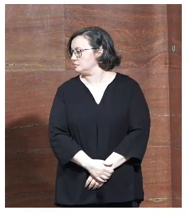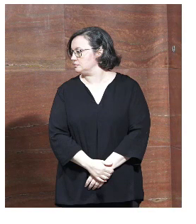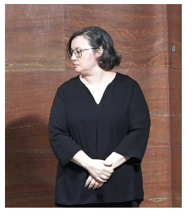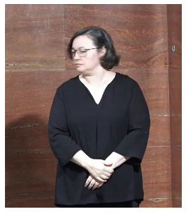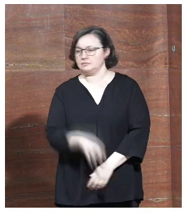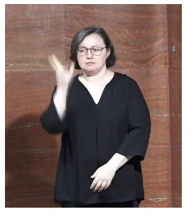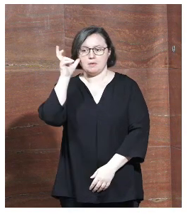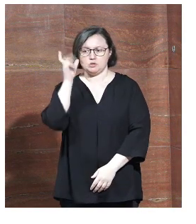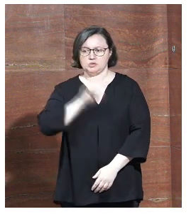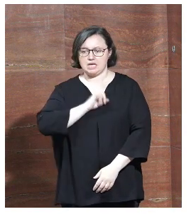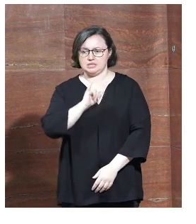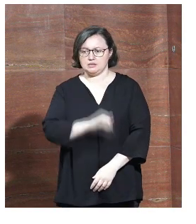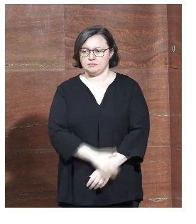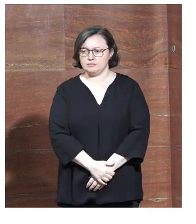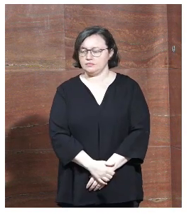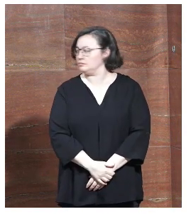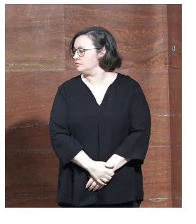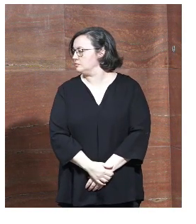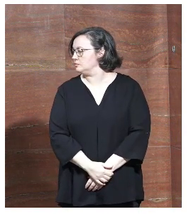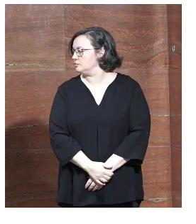¿Me escucháis? Vale.